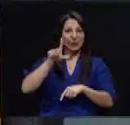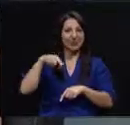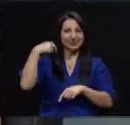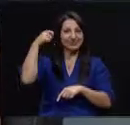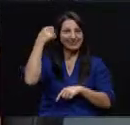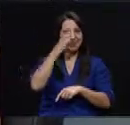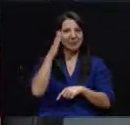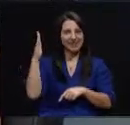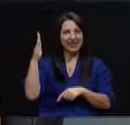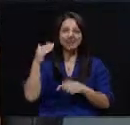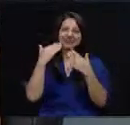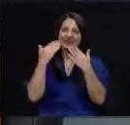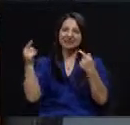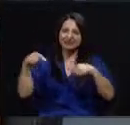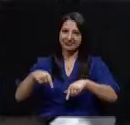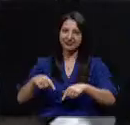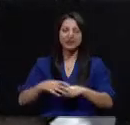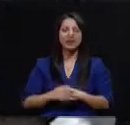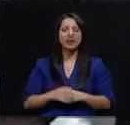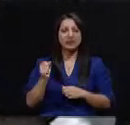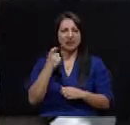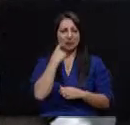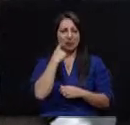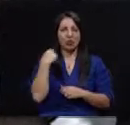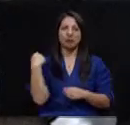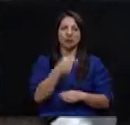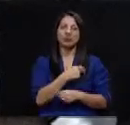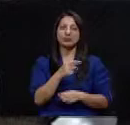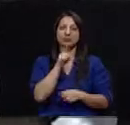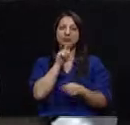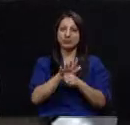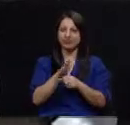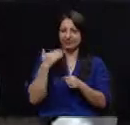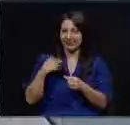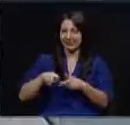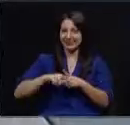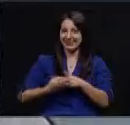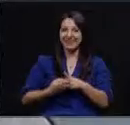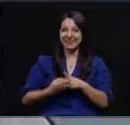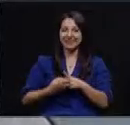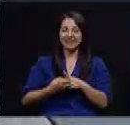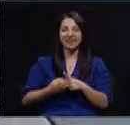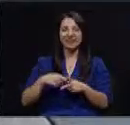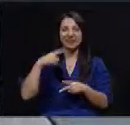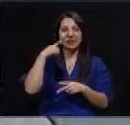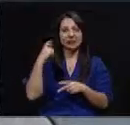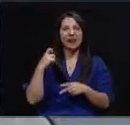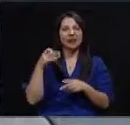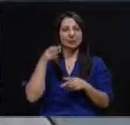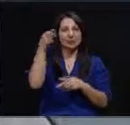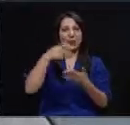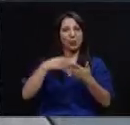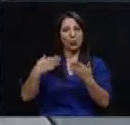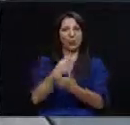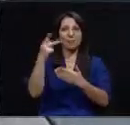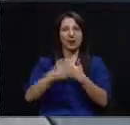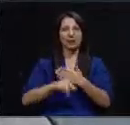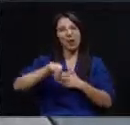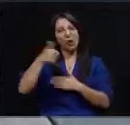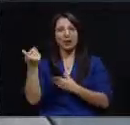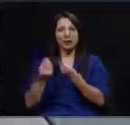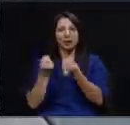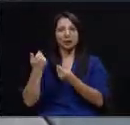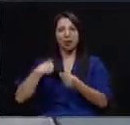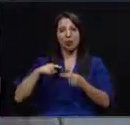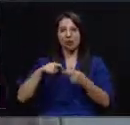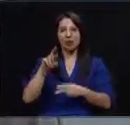dicha que tuvimos gracias. La oportunidad. Sí, y acabamos de comprometerlo antes del inicio del lunes de Cinemateca para un nuevo programa con otra producción de